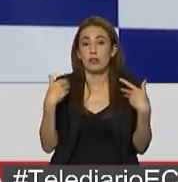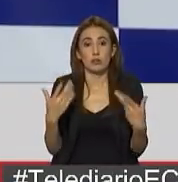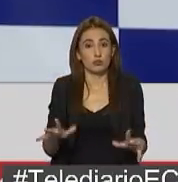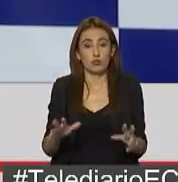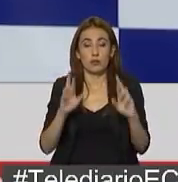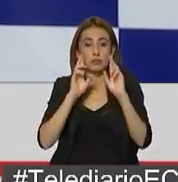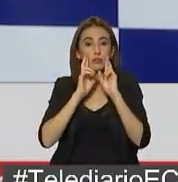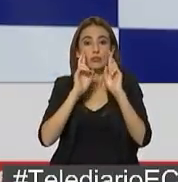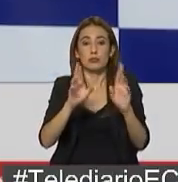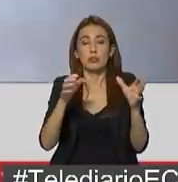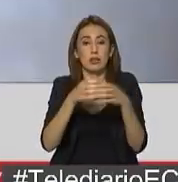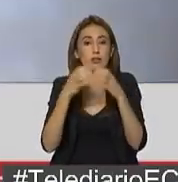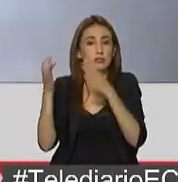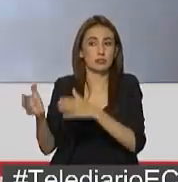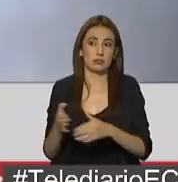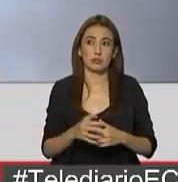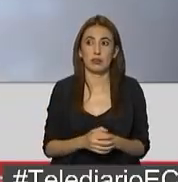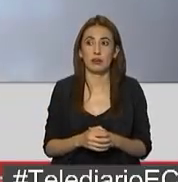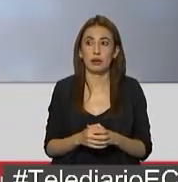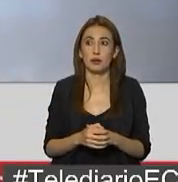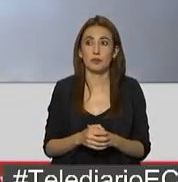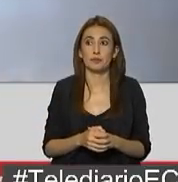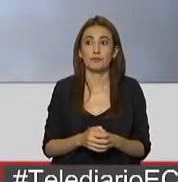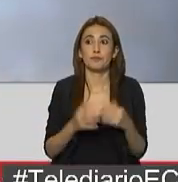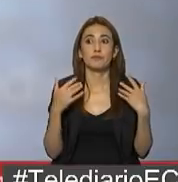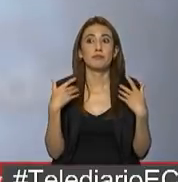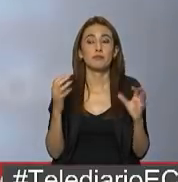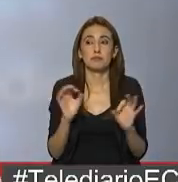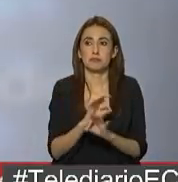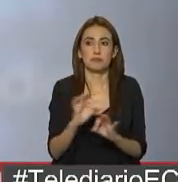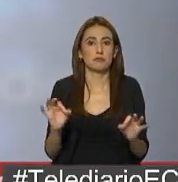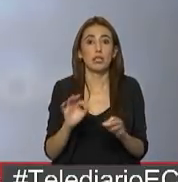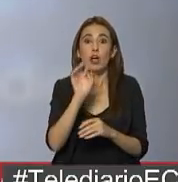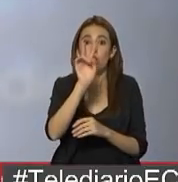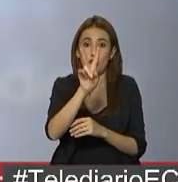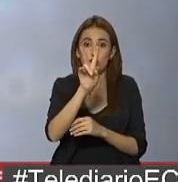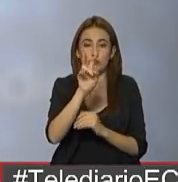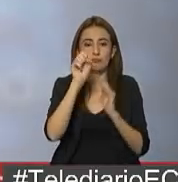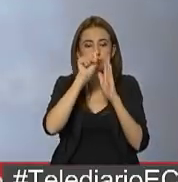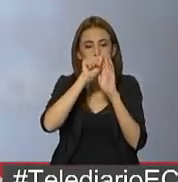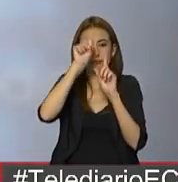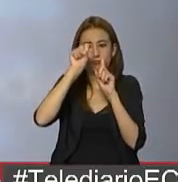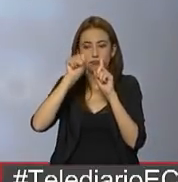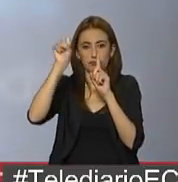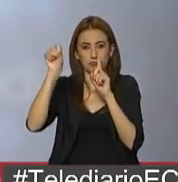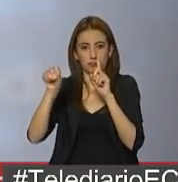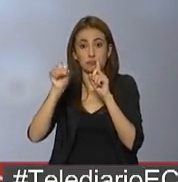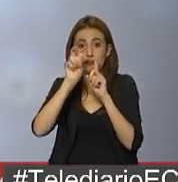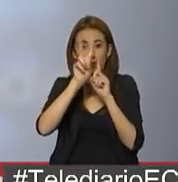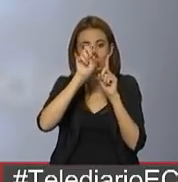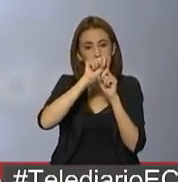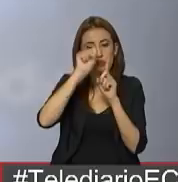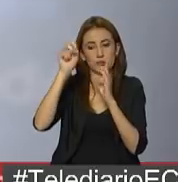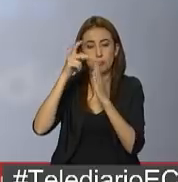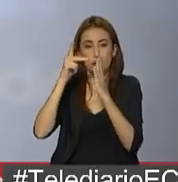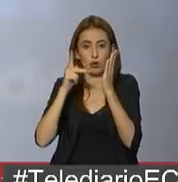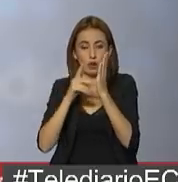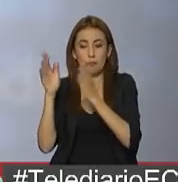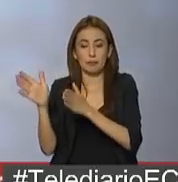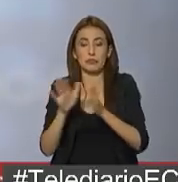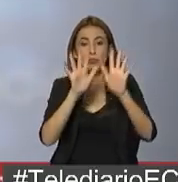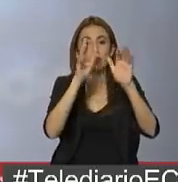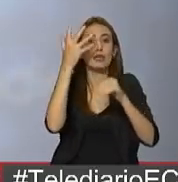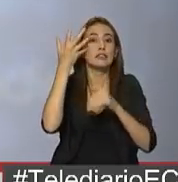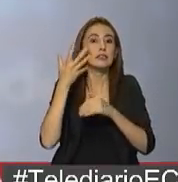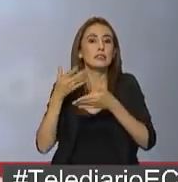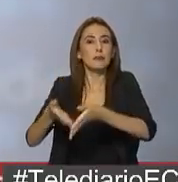tienen denominación precisa. En todo caso, ninguno de los dos sistemas detectó este vuelo, cuyo plan había sido presentado para 10 días por el traslado